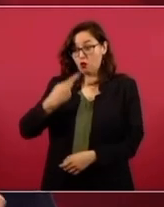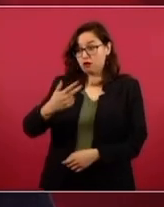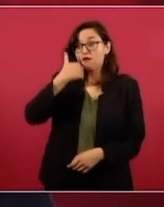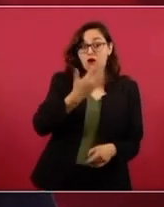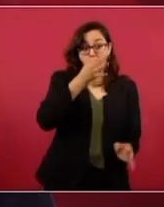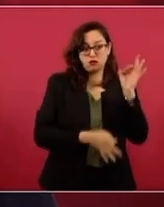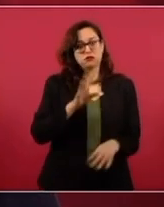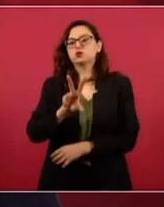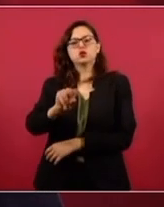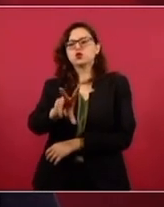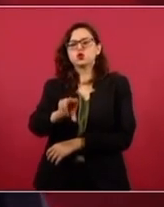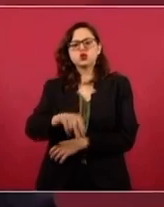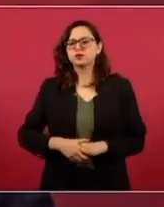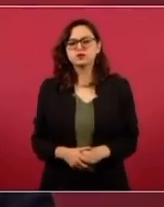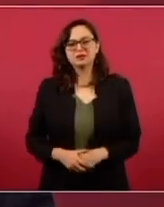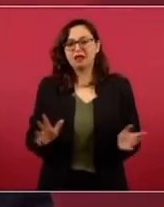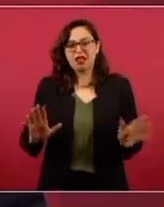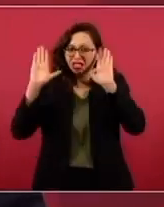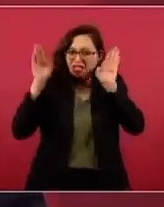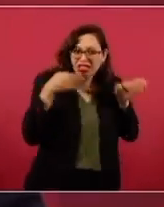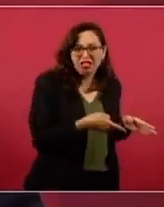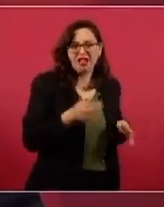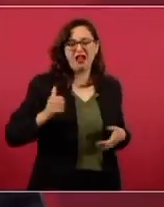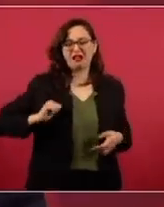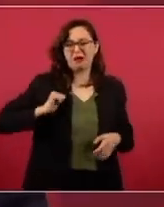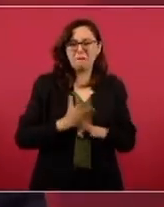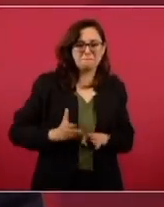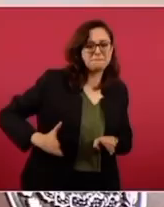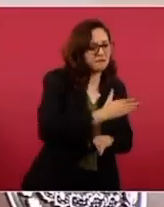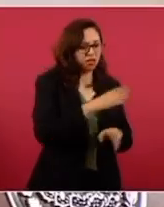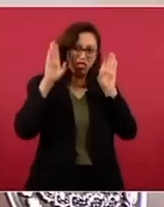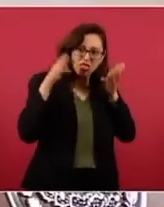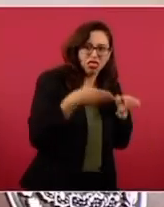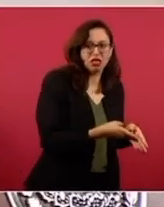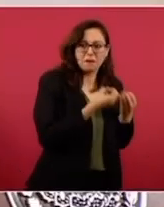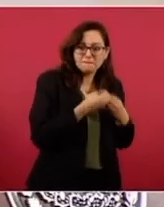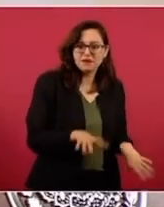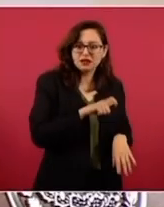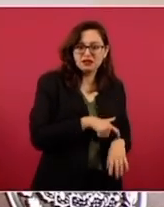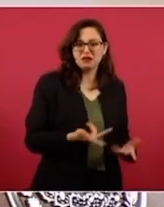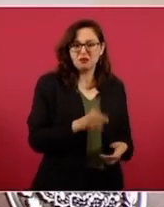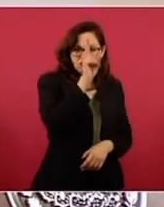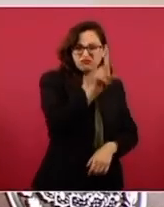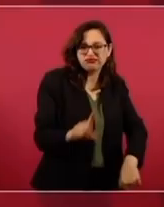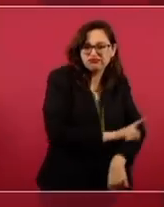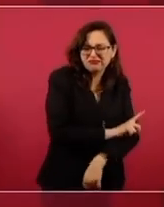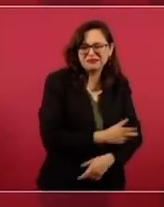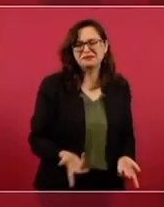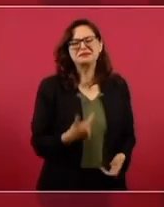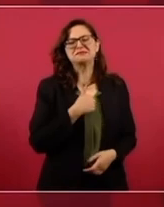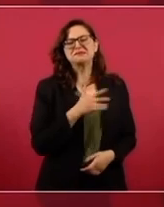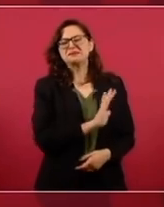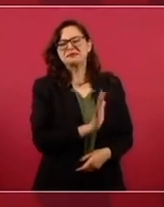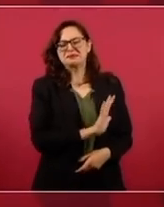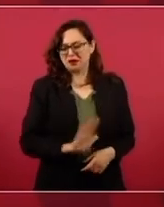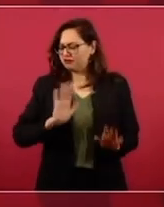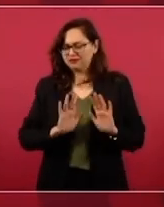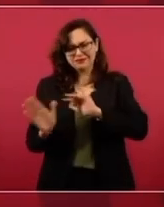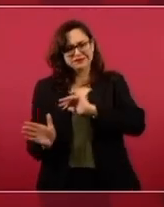de esta consulta porque estoy pensando más hacia delante no es ni fuerte la venganza y siento que lo mejor